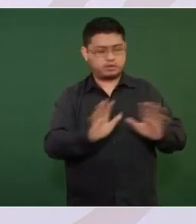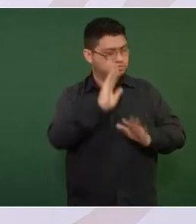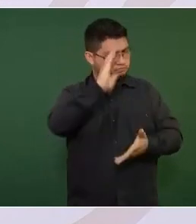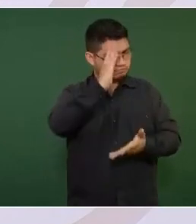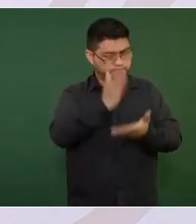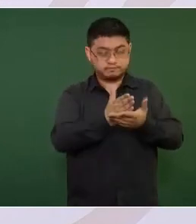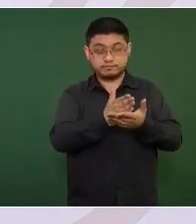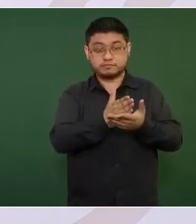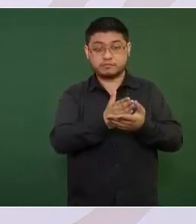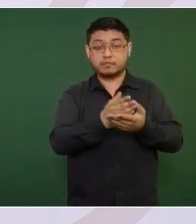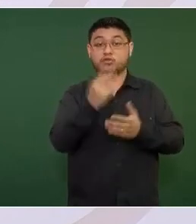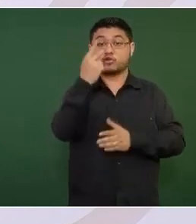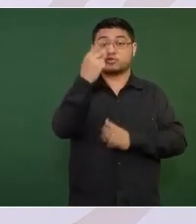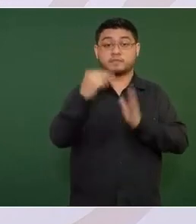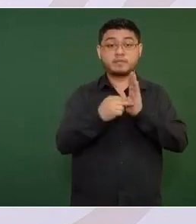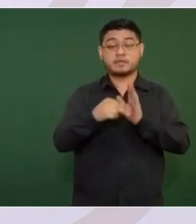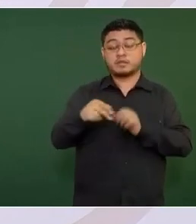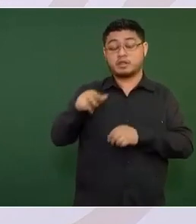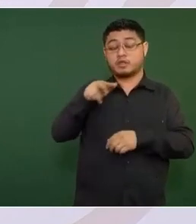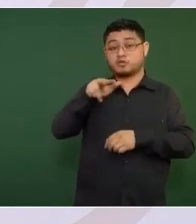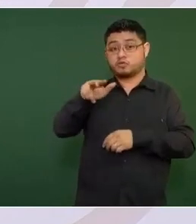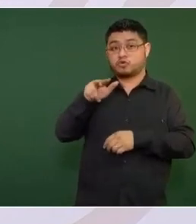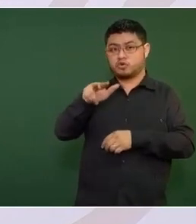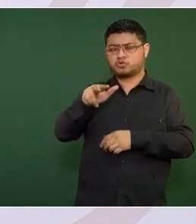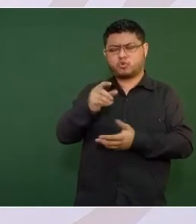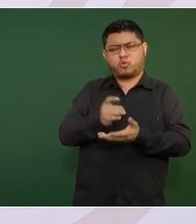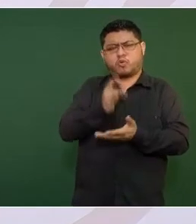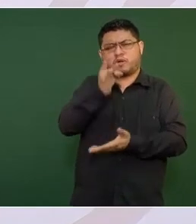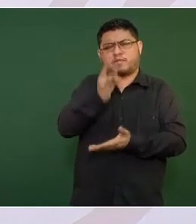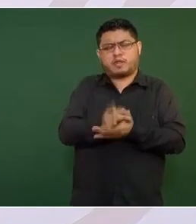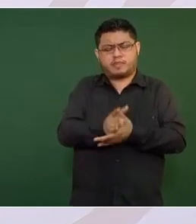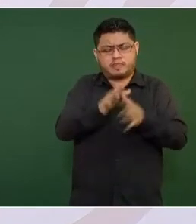de 2018, solo se extraía